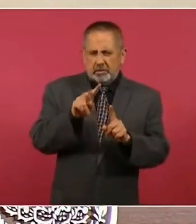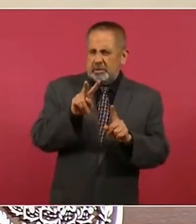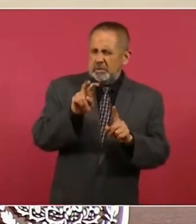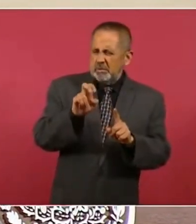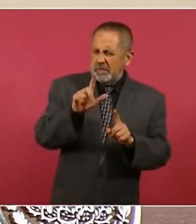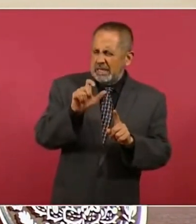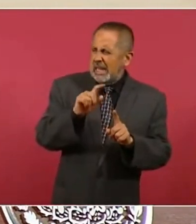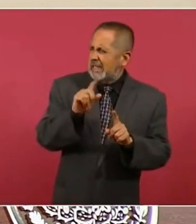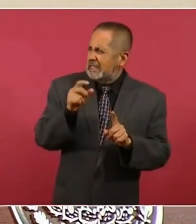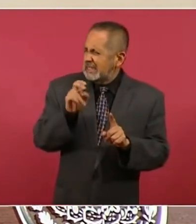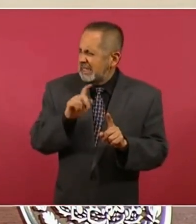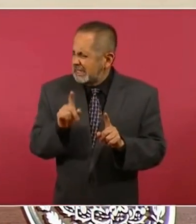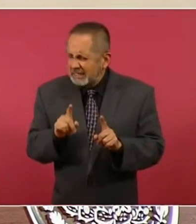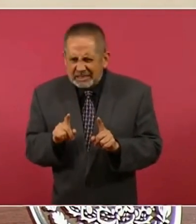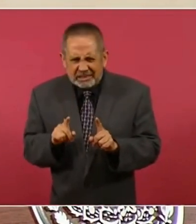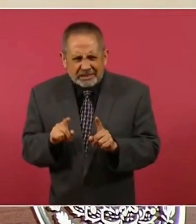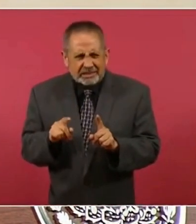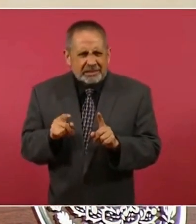Velázquez o